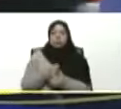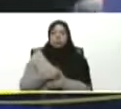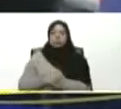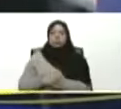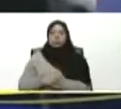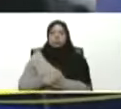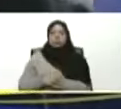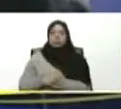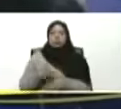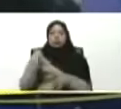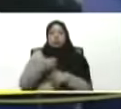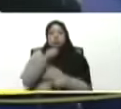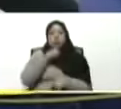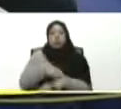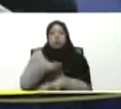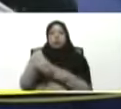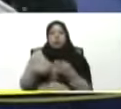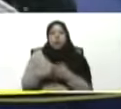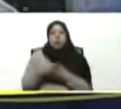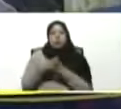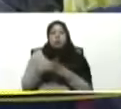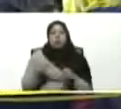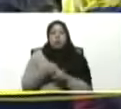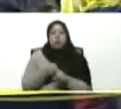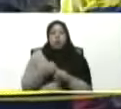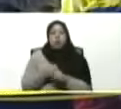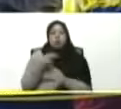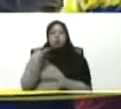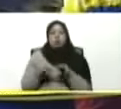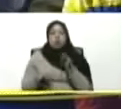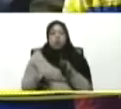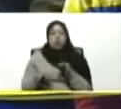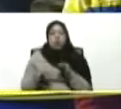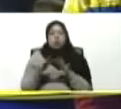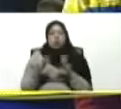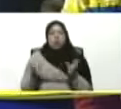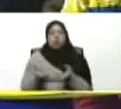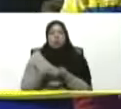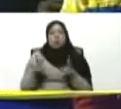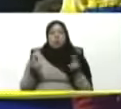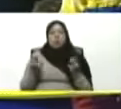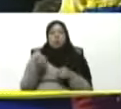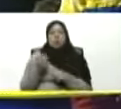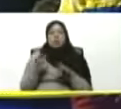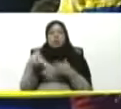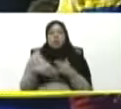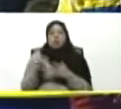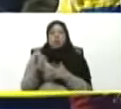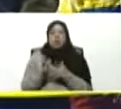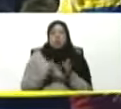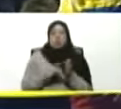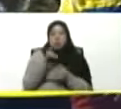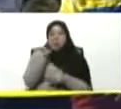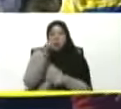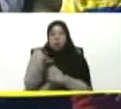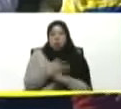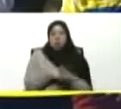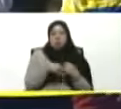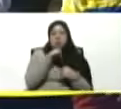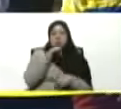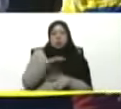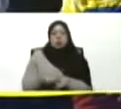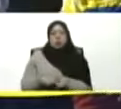un acontecimiento histórico que cambió todo, como un nuevo 19 de abril, un antes y un después de la